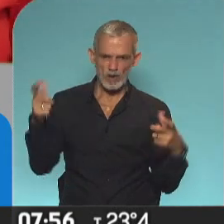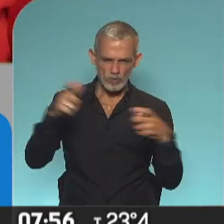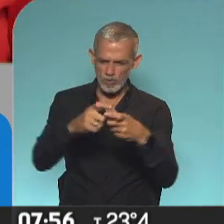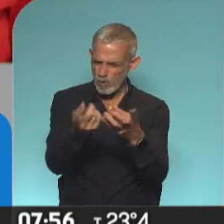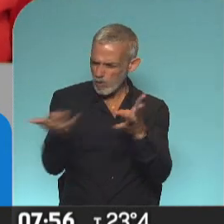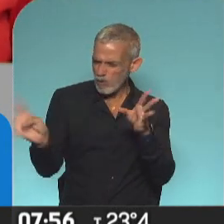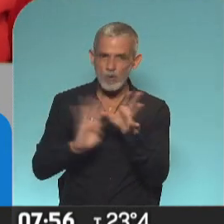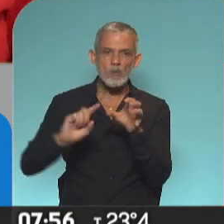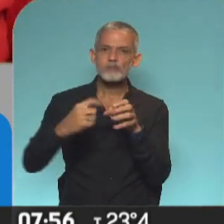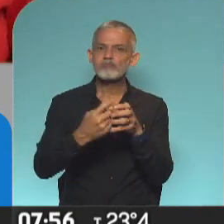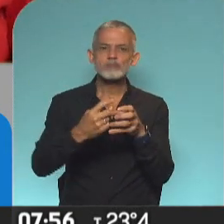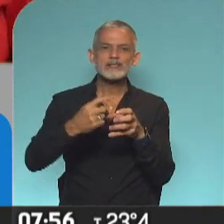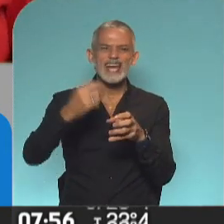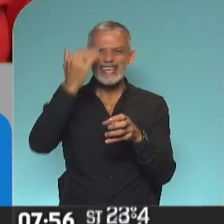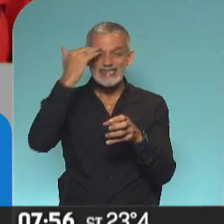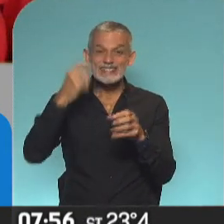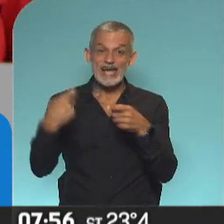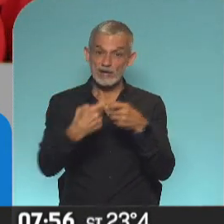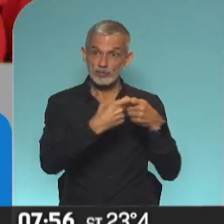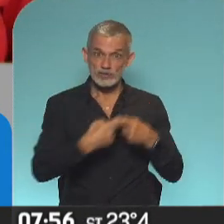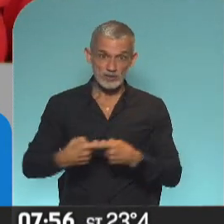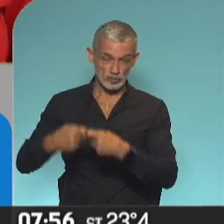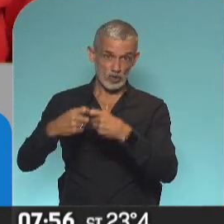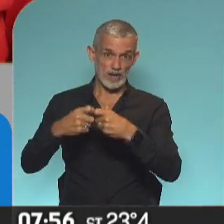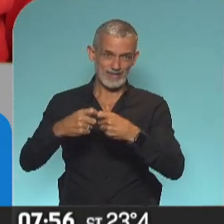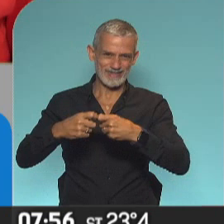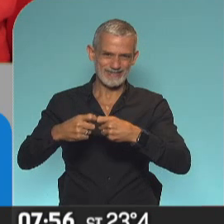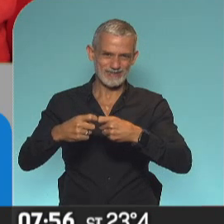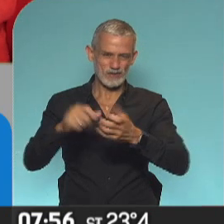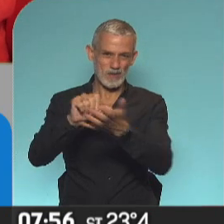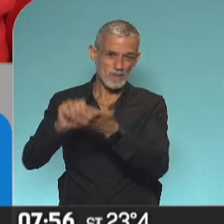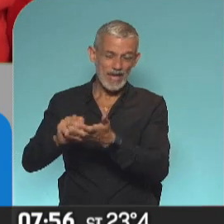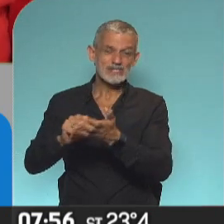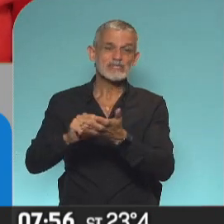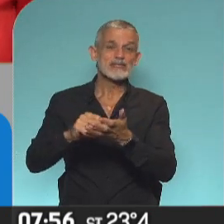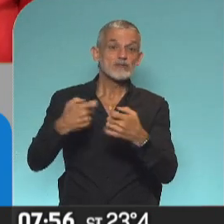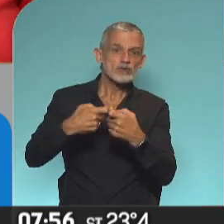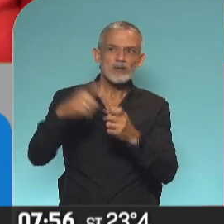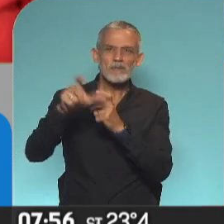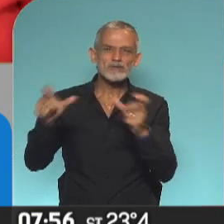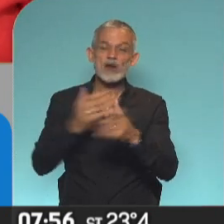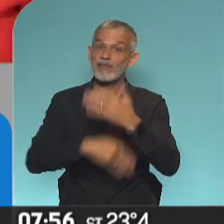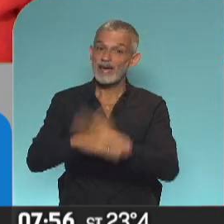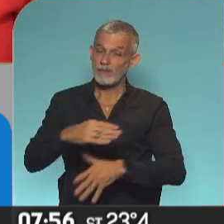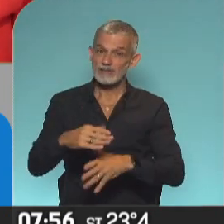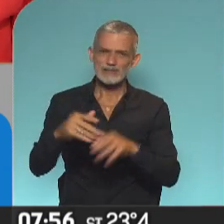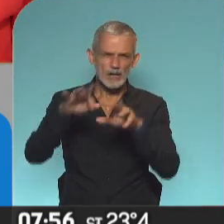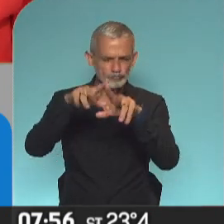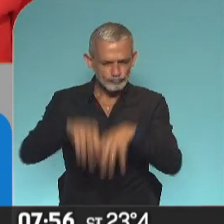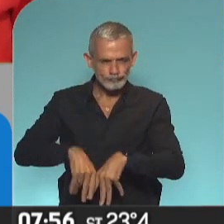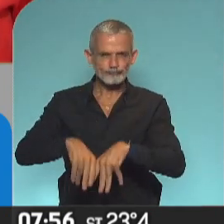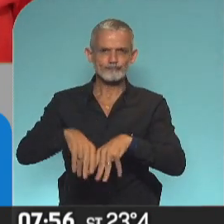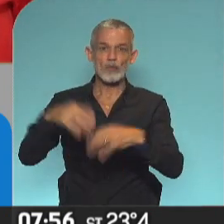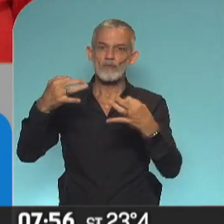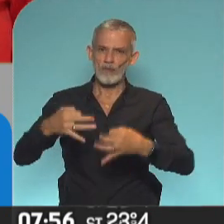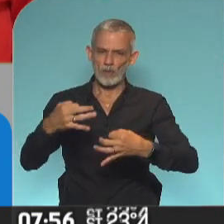de 15 organizaciones del país de personas con discapacidad, y lo hizo a través de un comunicado.